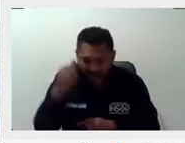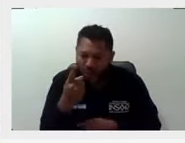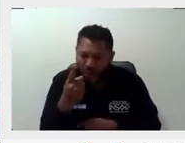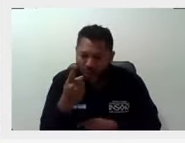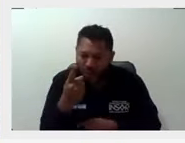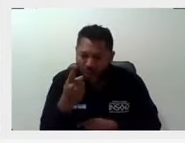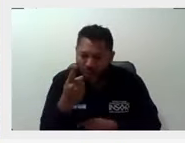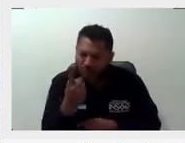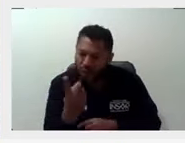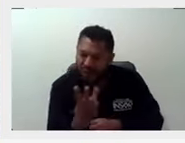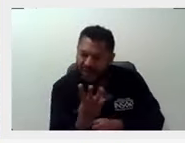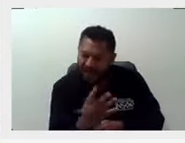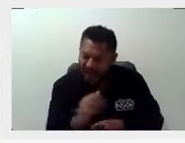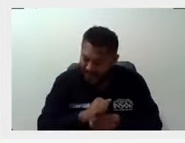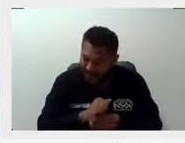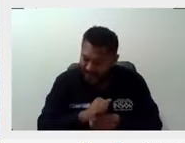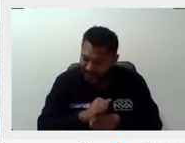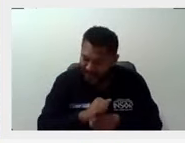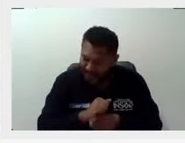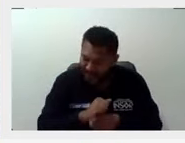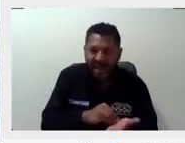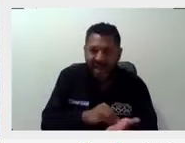Rescataría Jenga de colores